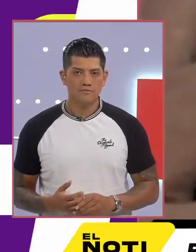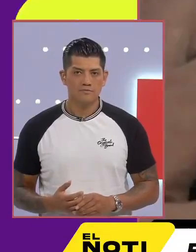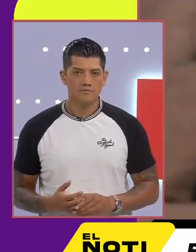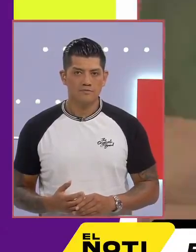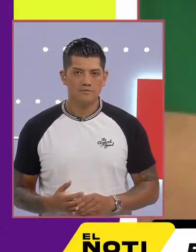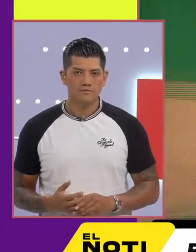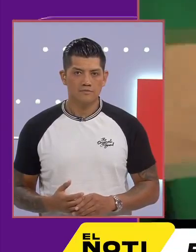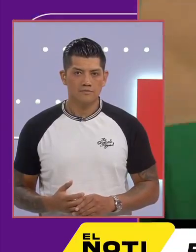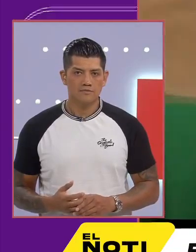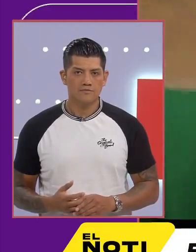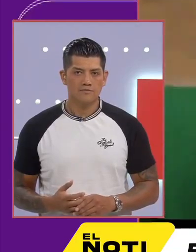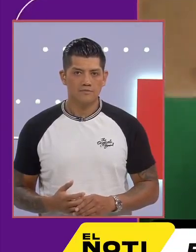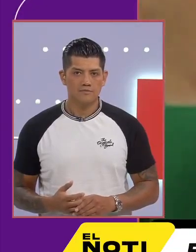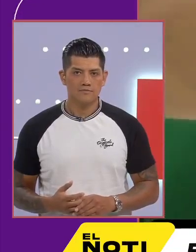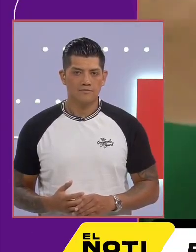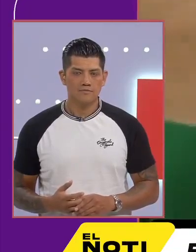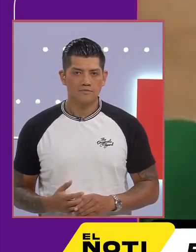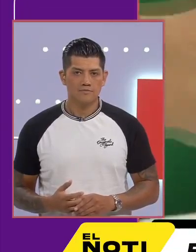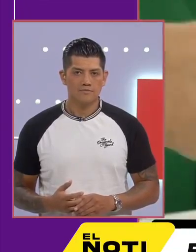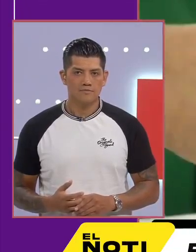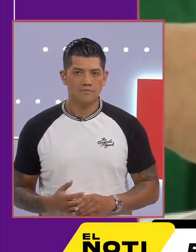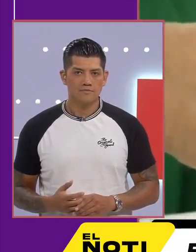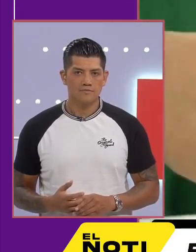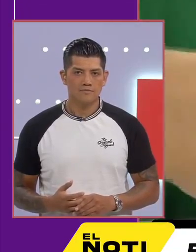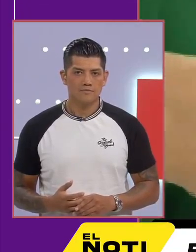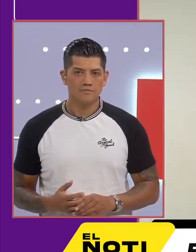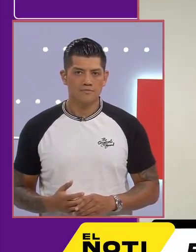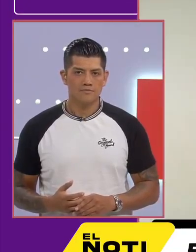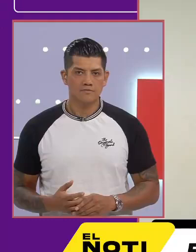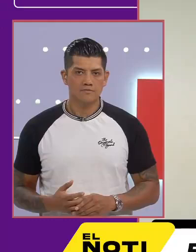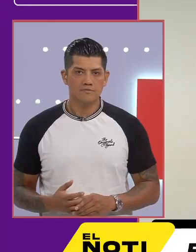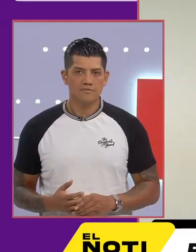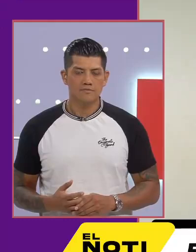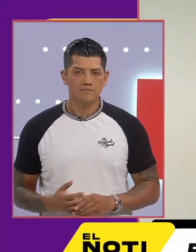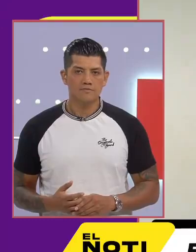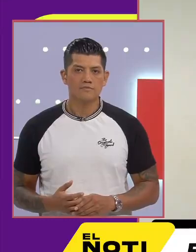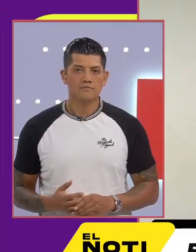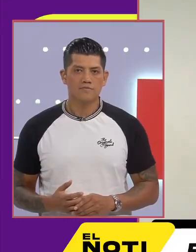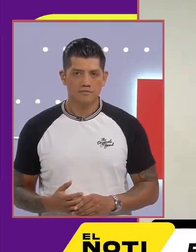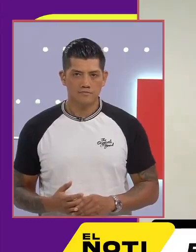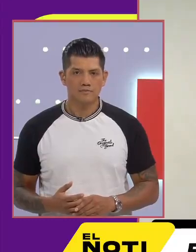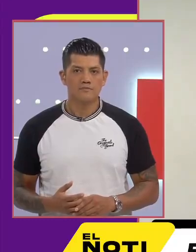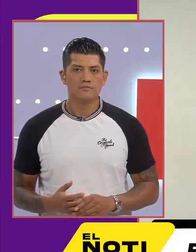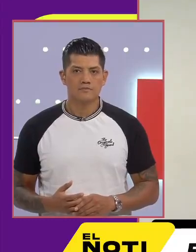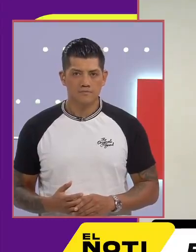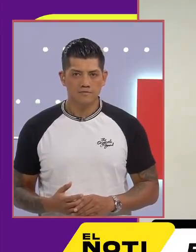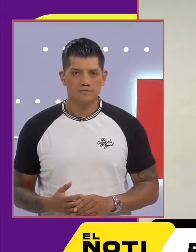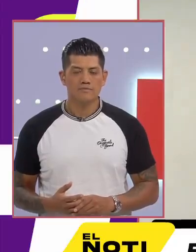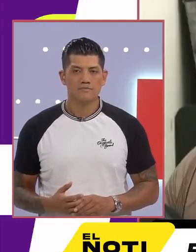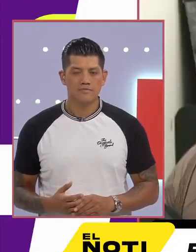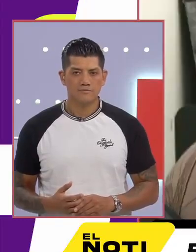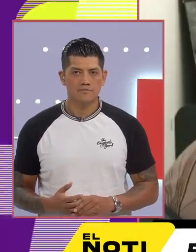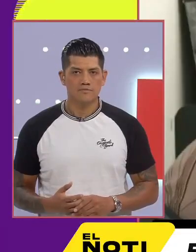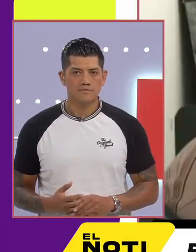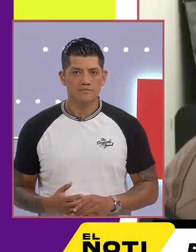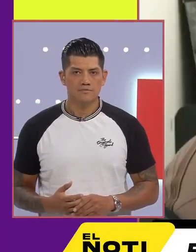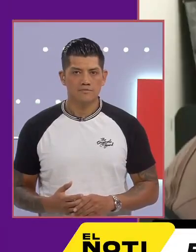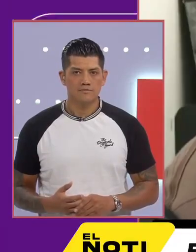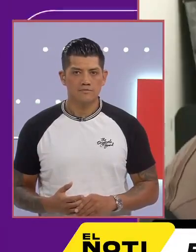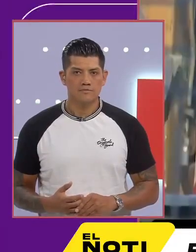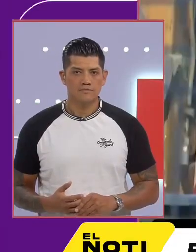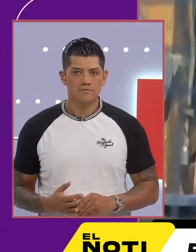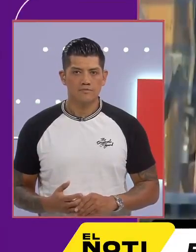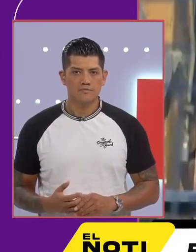son un sistema neoliberal que en el fondo invierte los ahorros de pensiones, los ahorros de los